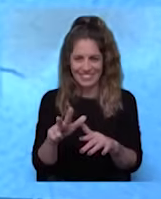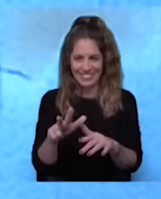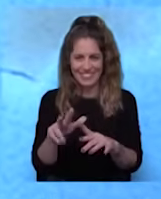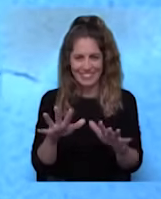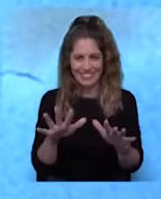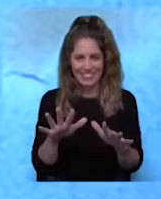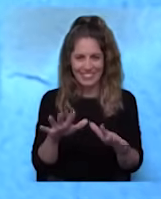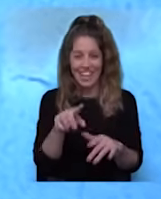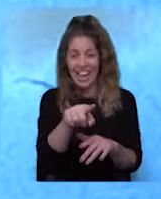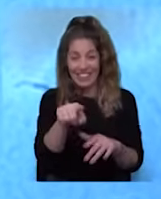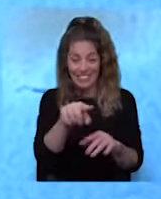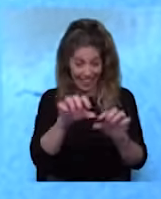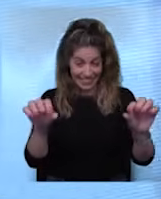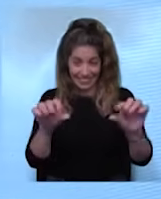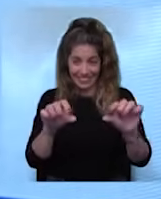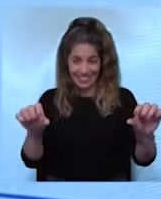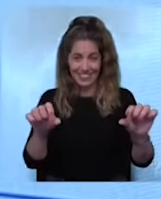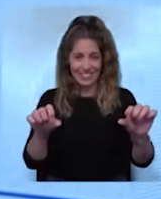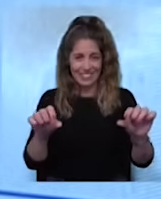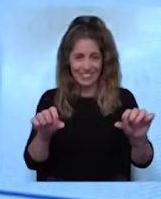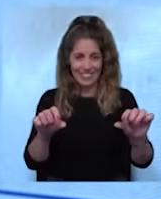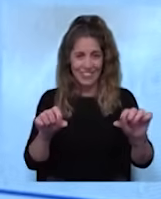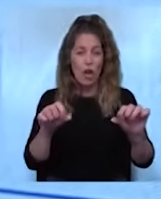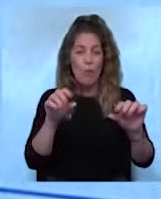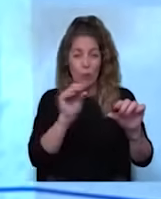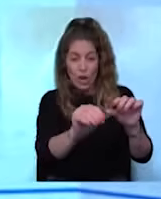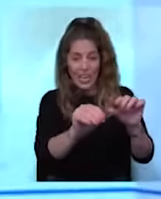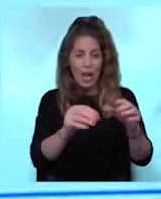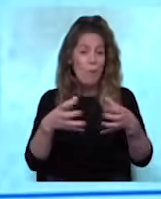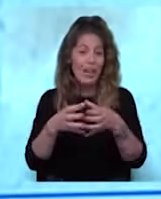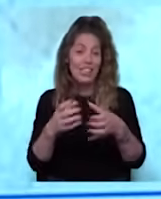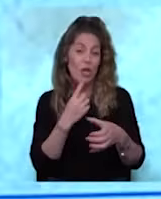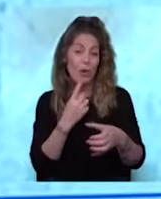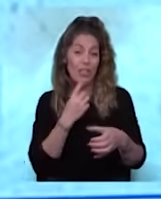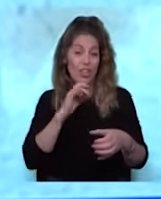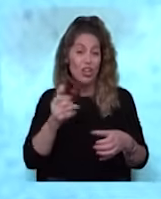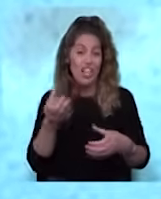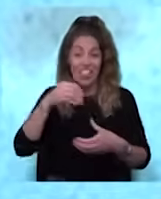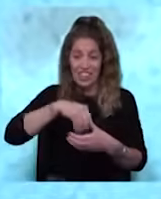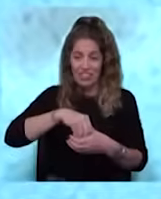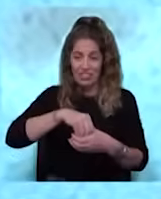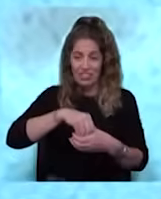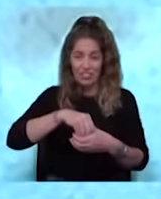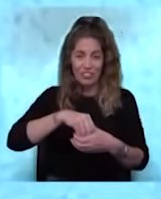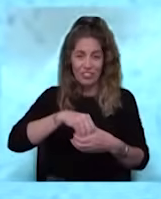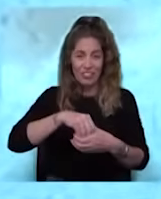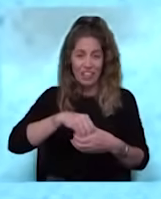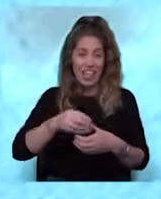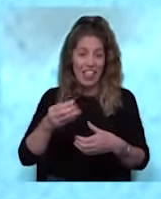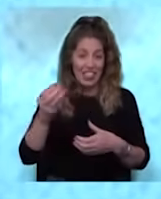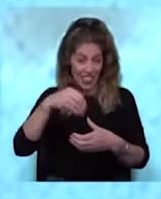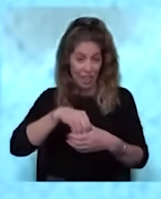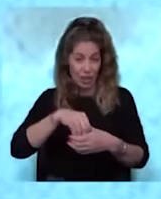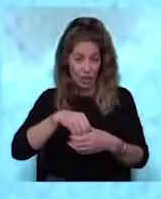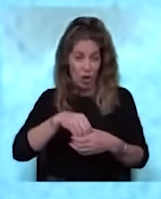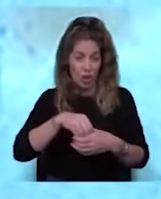10 y acá abajo p partido político y Ya están dentro dentro de